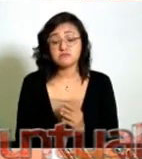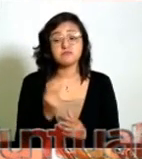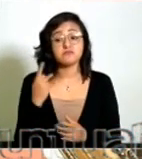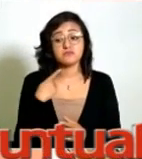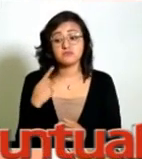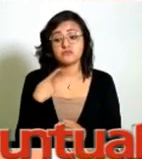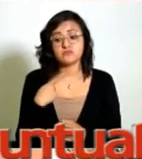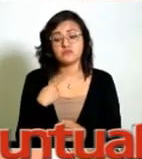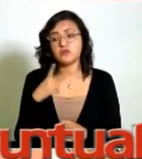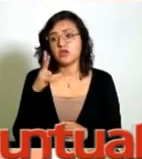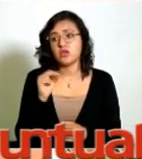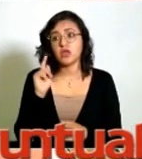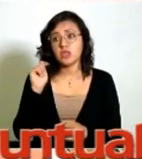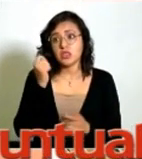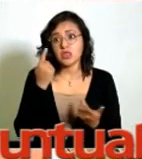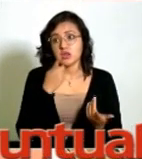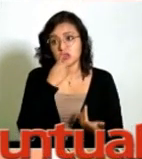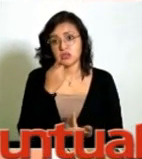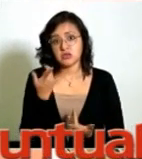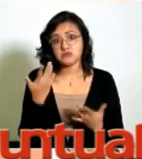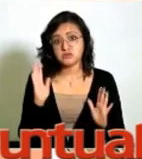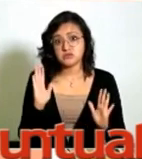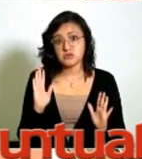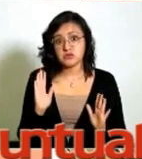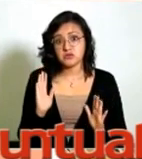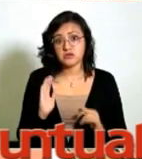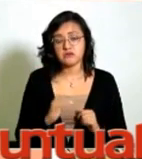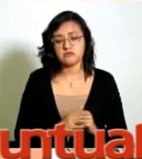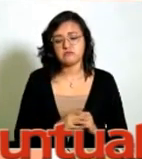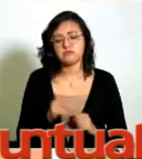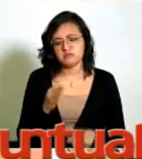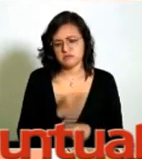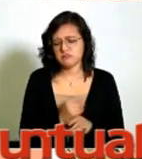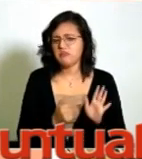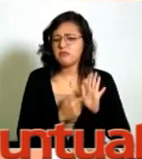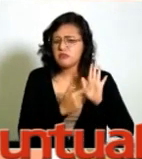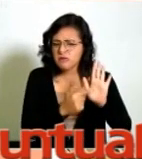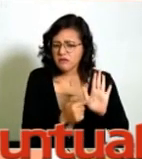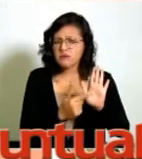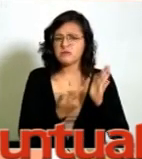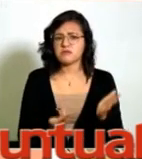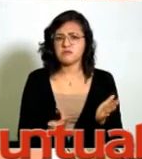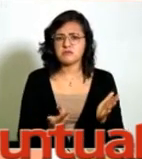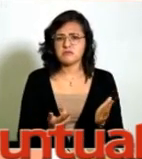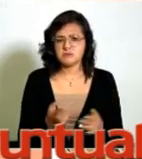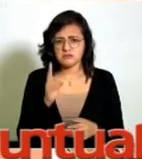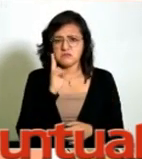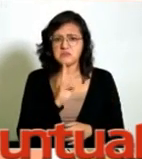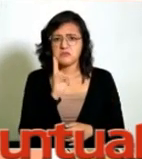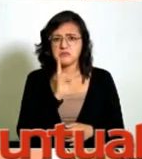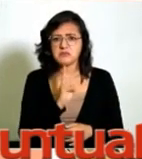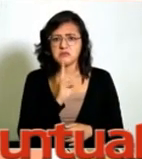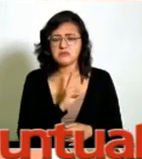y no técnico, como ellos dicen, bueno, pues que exhiba que esto es un asunto político y no